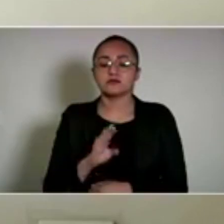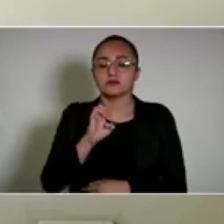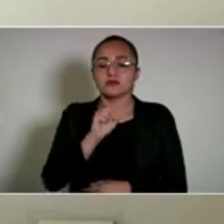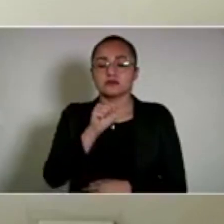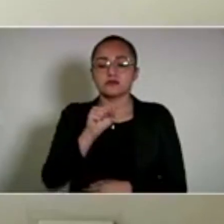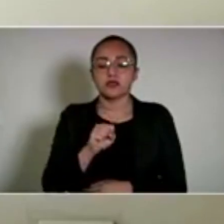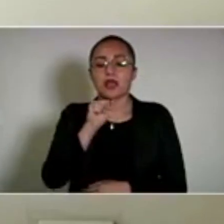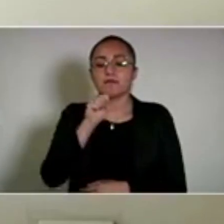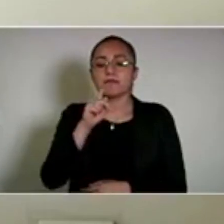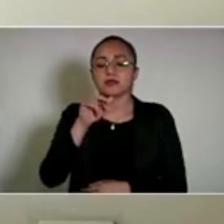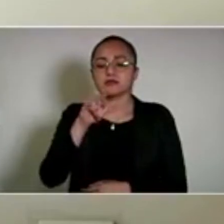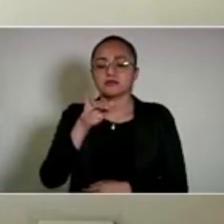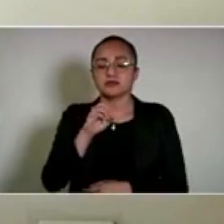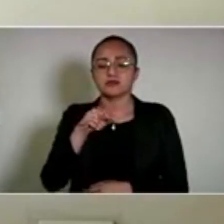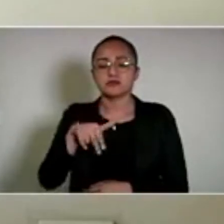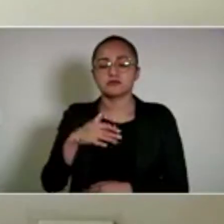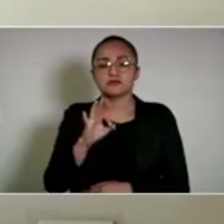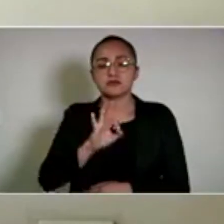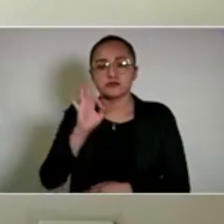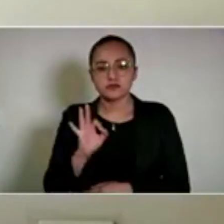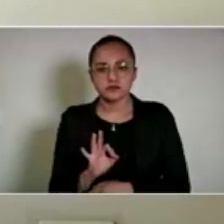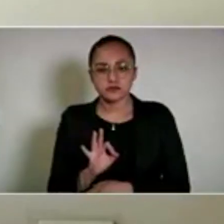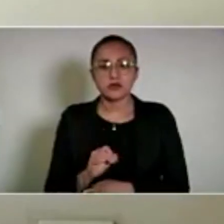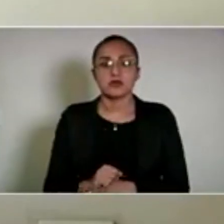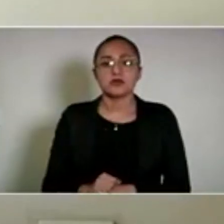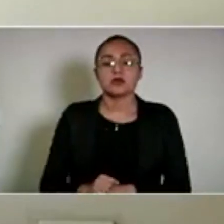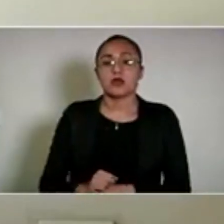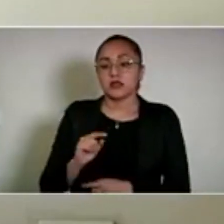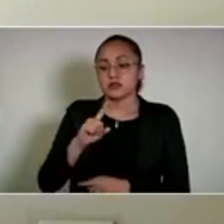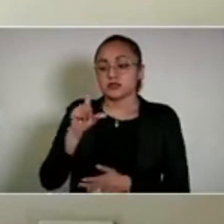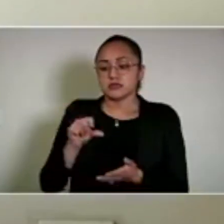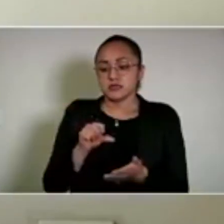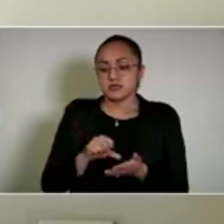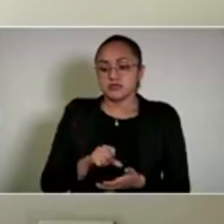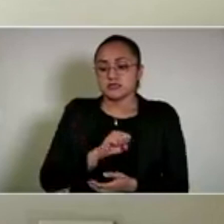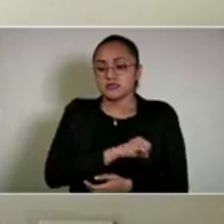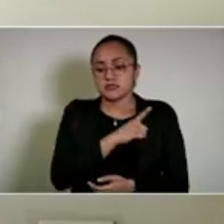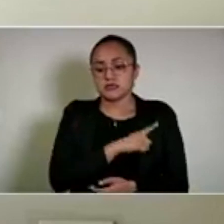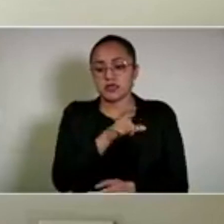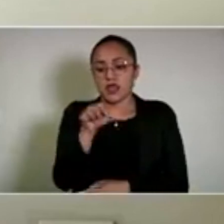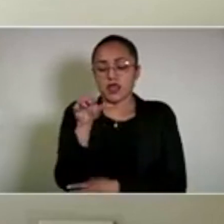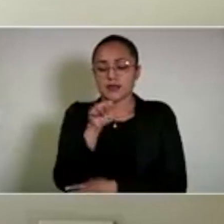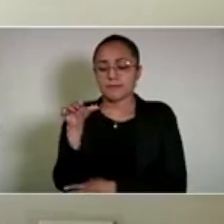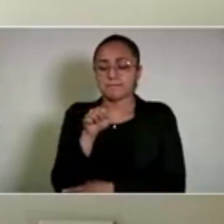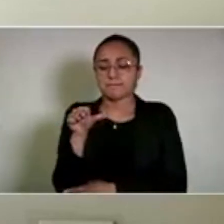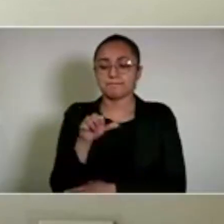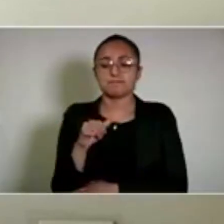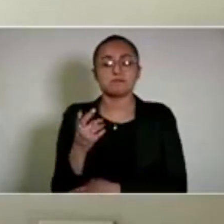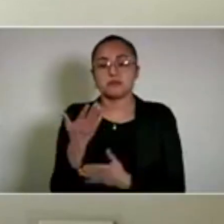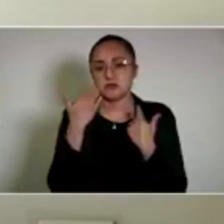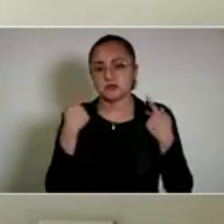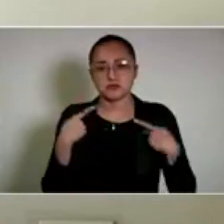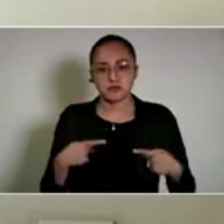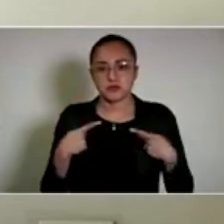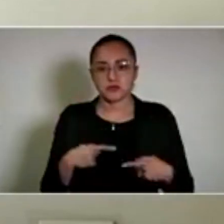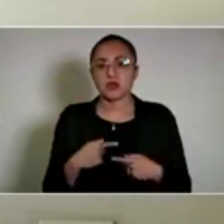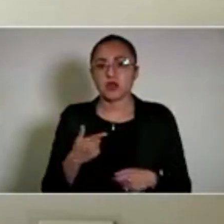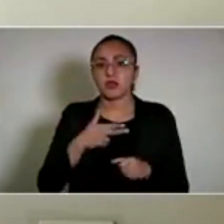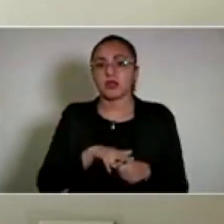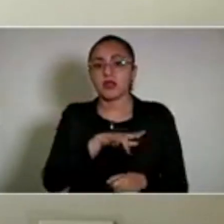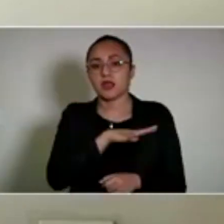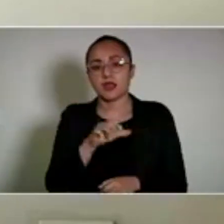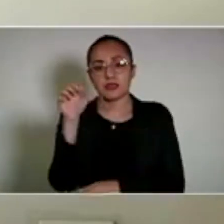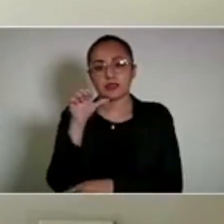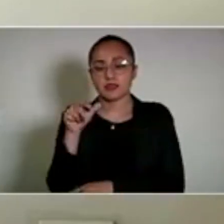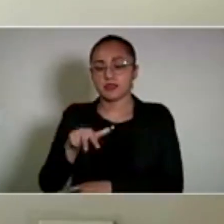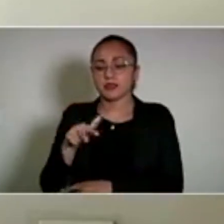17%, César de Aparicio 13%, Centro de Salud de Atlixco sin pacientes, Hospital General de